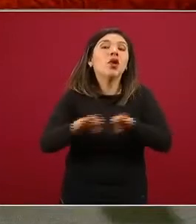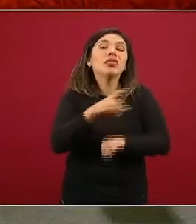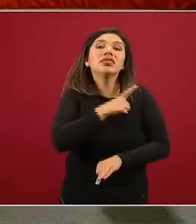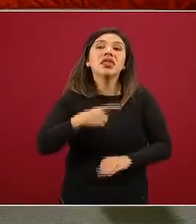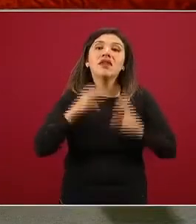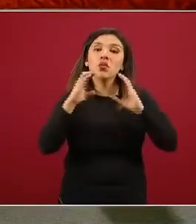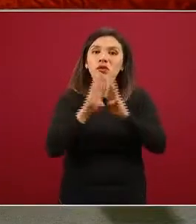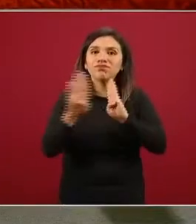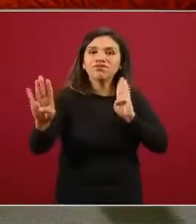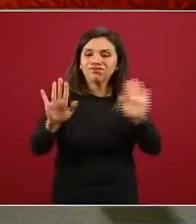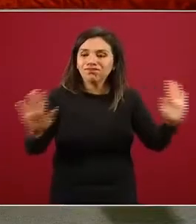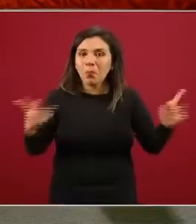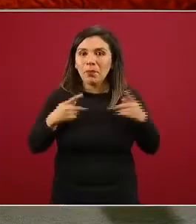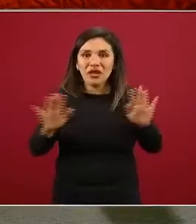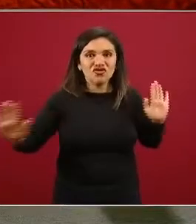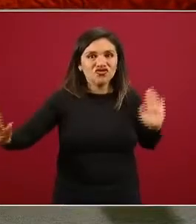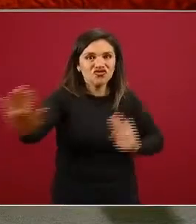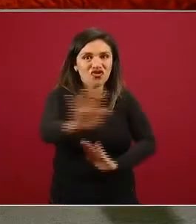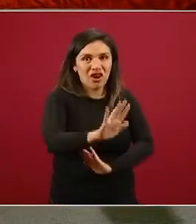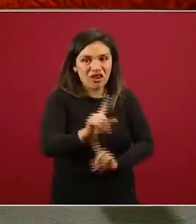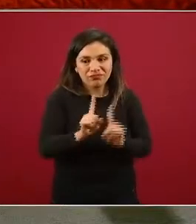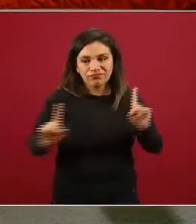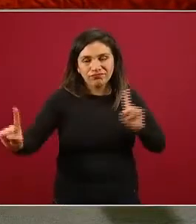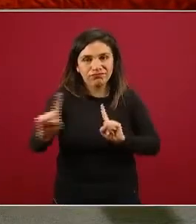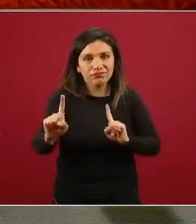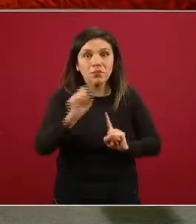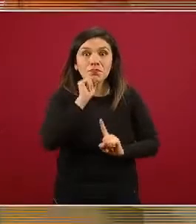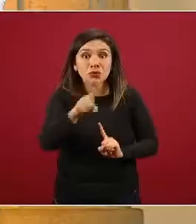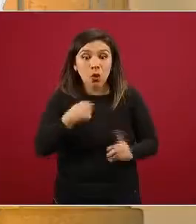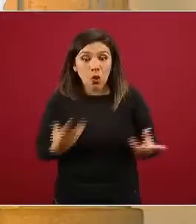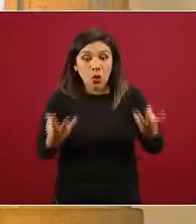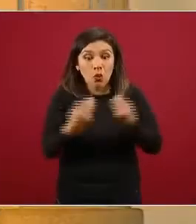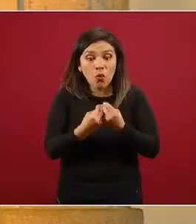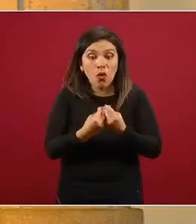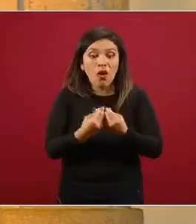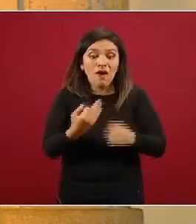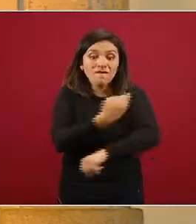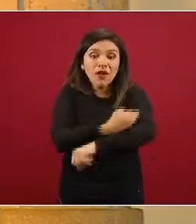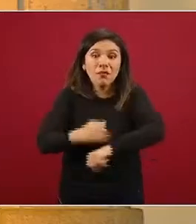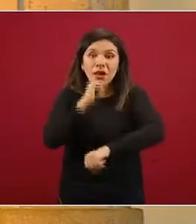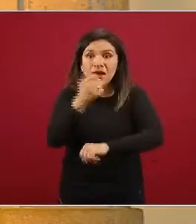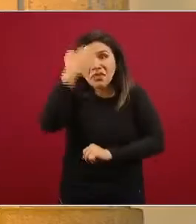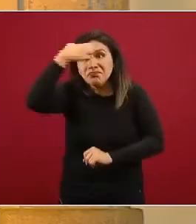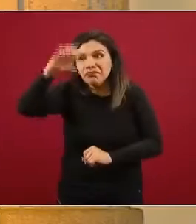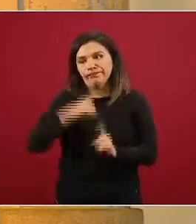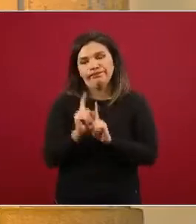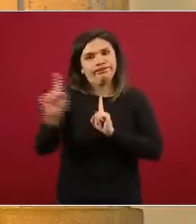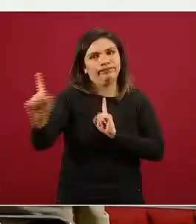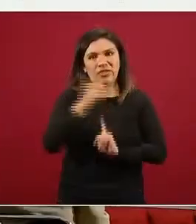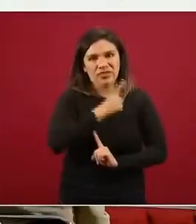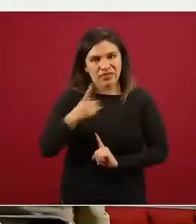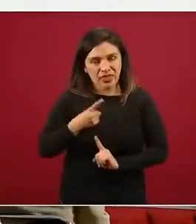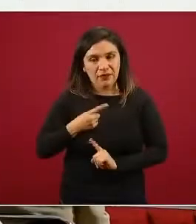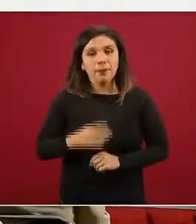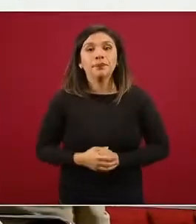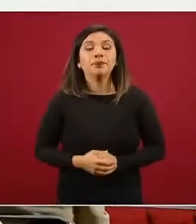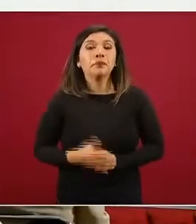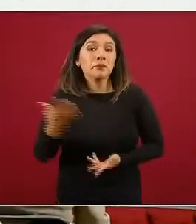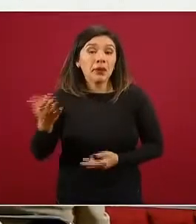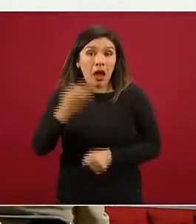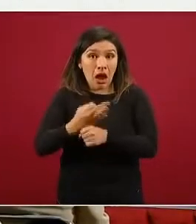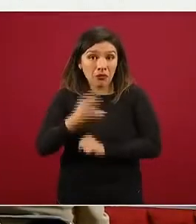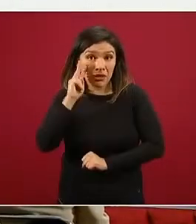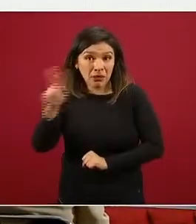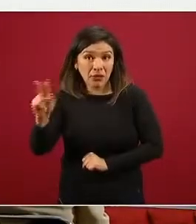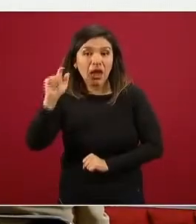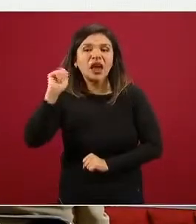el distanciamiento físico entre personas que no pertenecemos al mismo núcleo familiar. Entonces, lo que vamos a ver